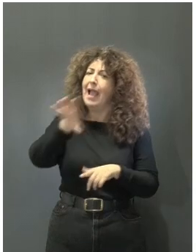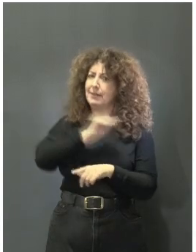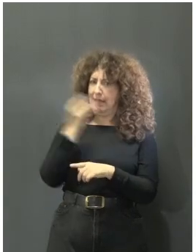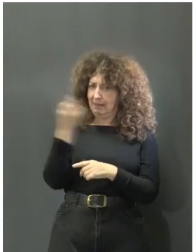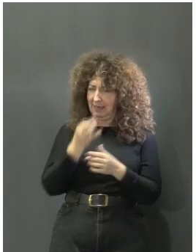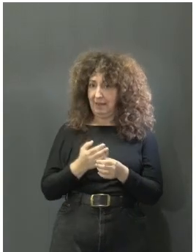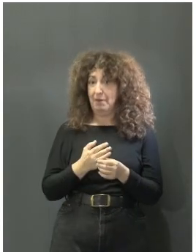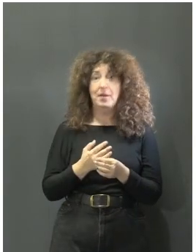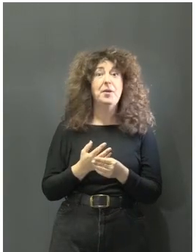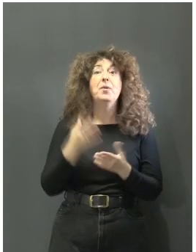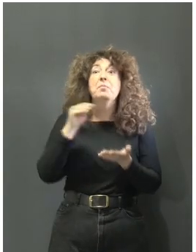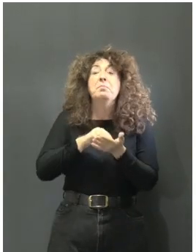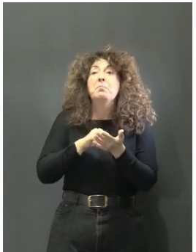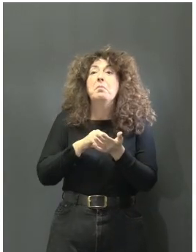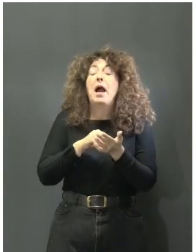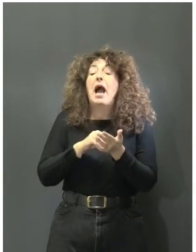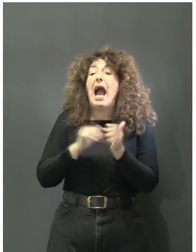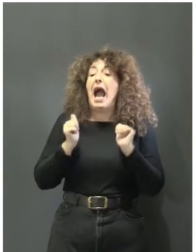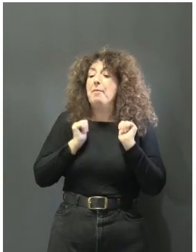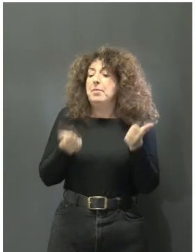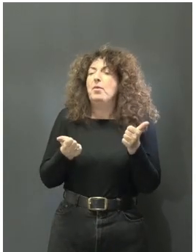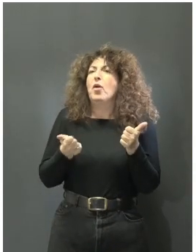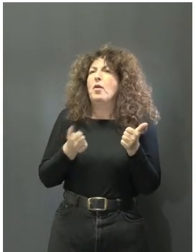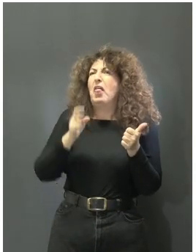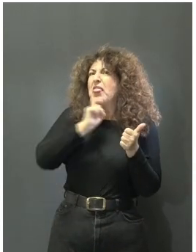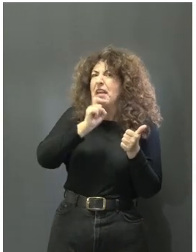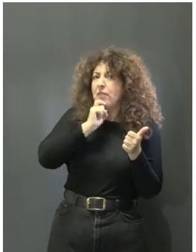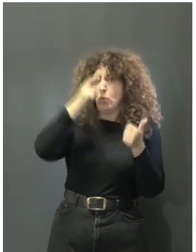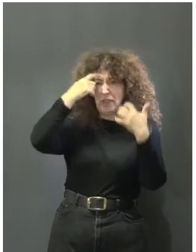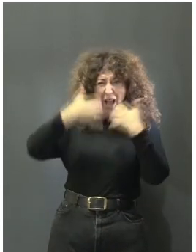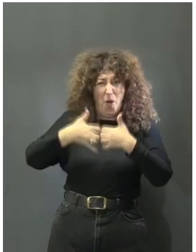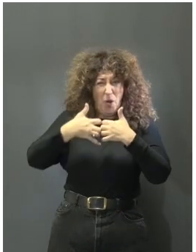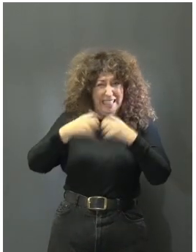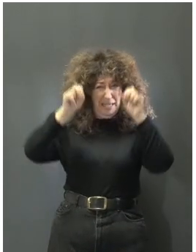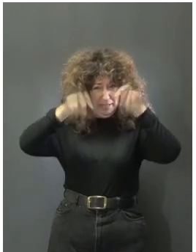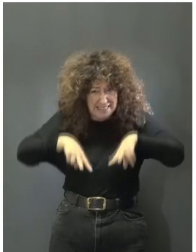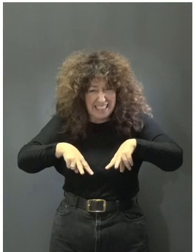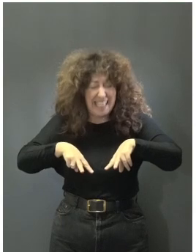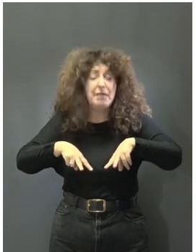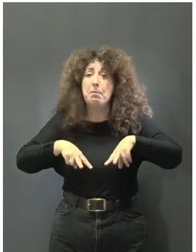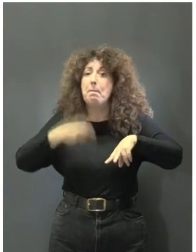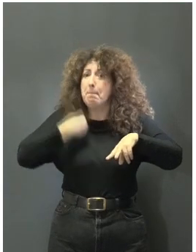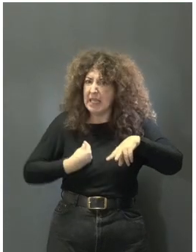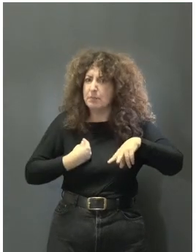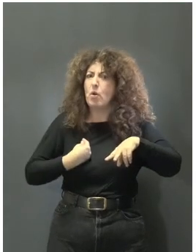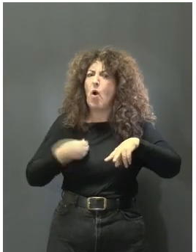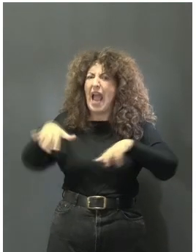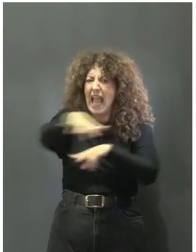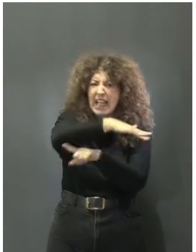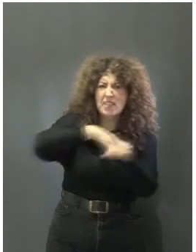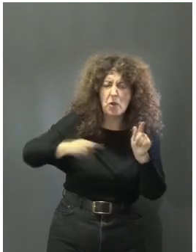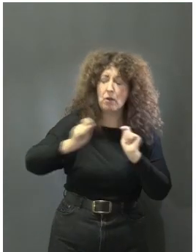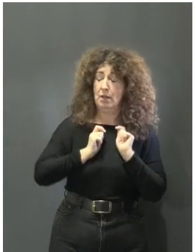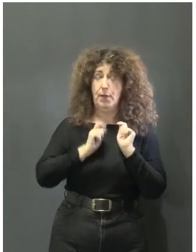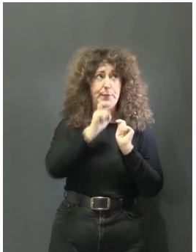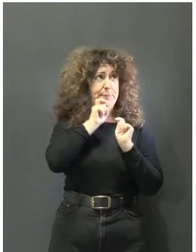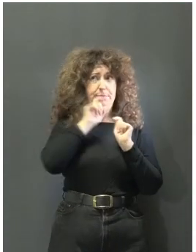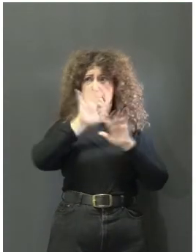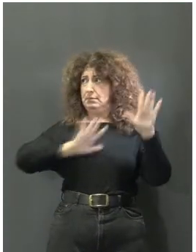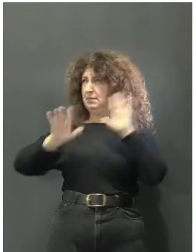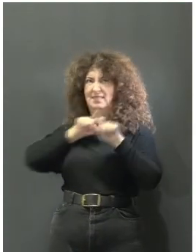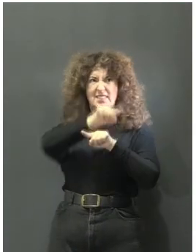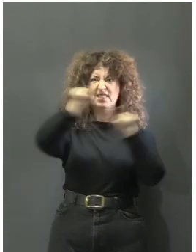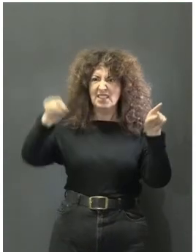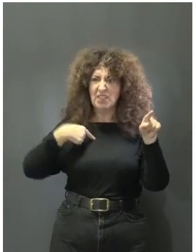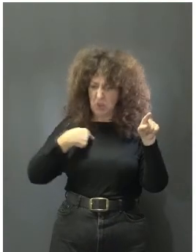priori no tienes por qué tener ningún tipo de dificultad cognitiva, pero hay entornos que son muy complejos para cualquiera y son complejos